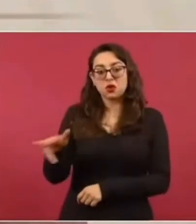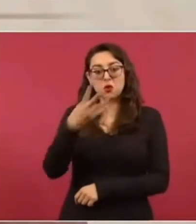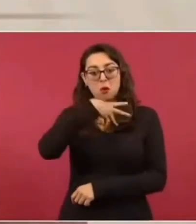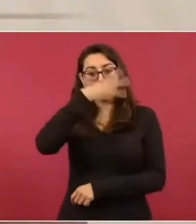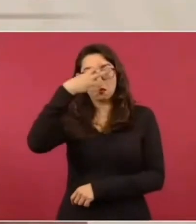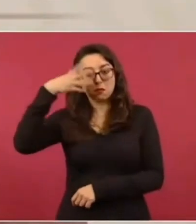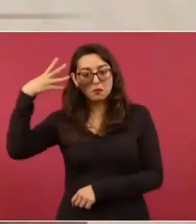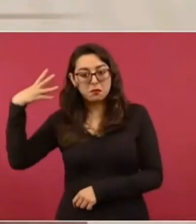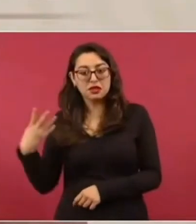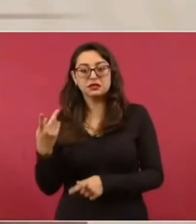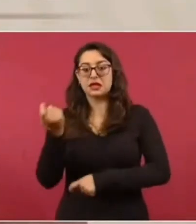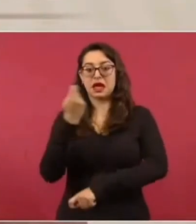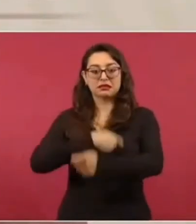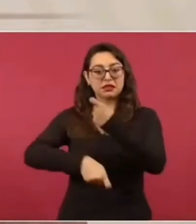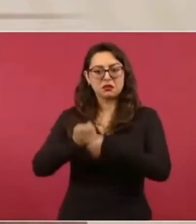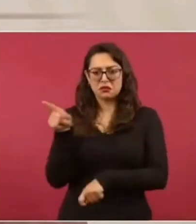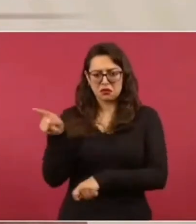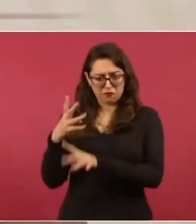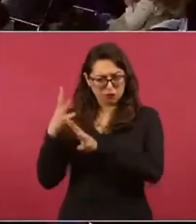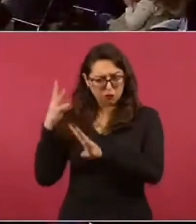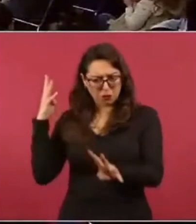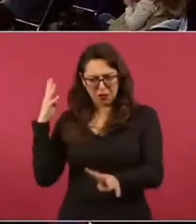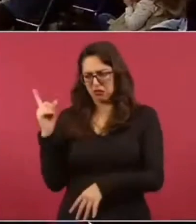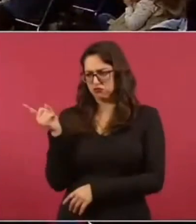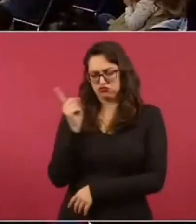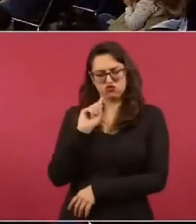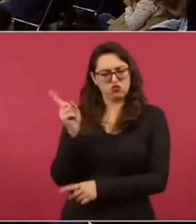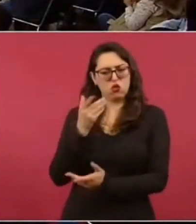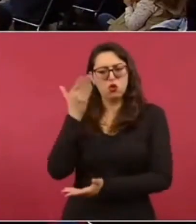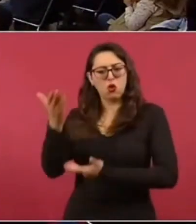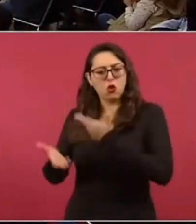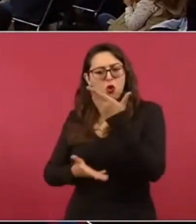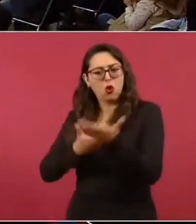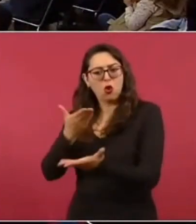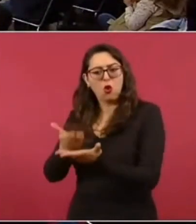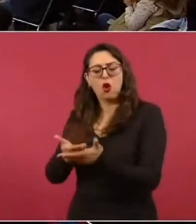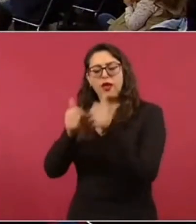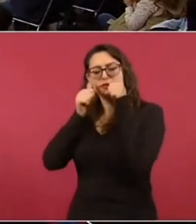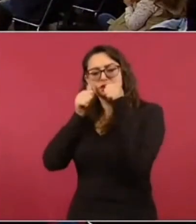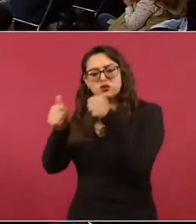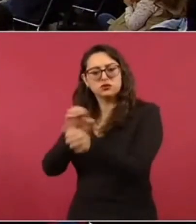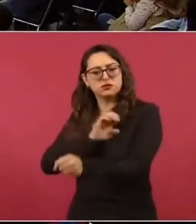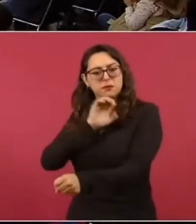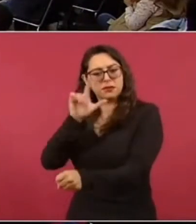otro trámite. Síguele. Ya son todos.